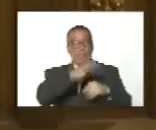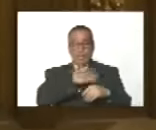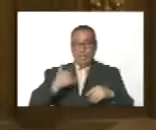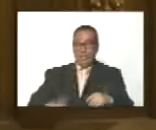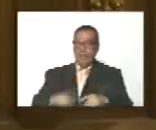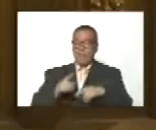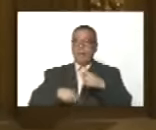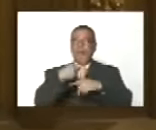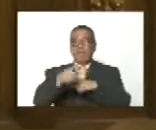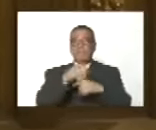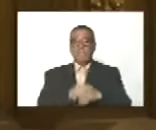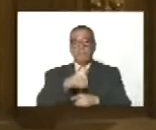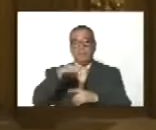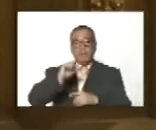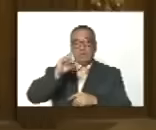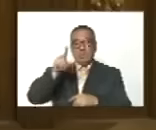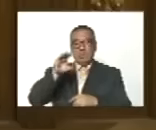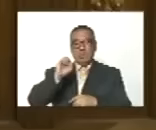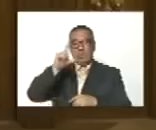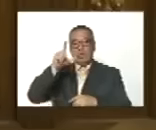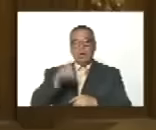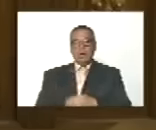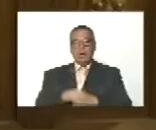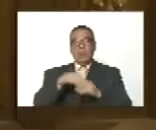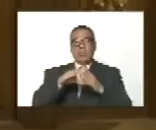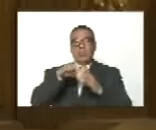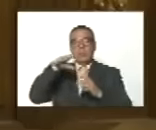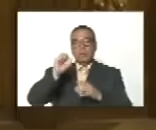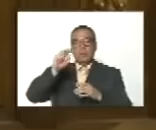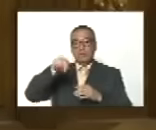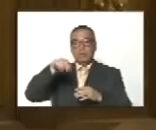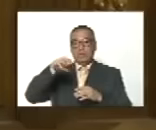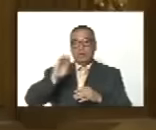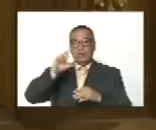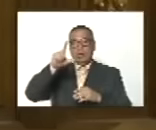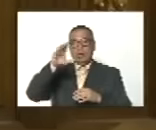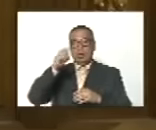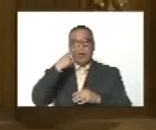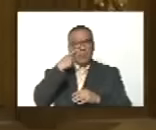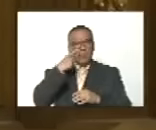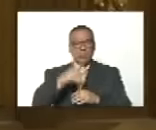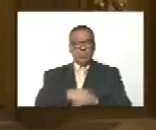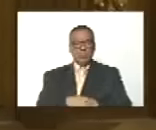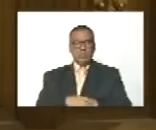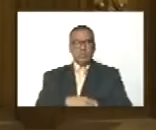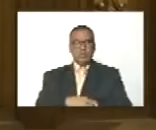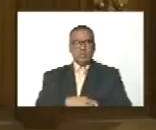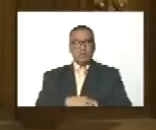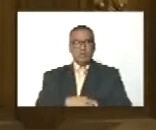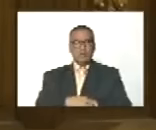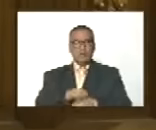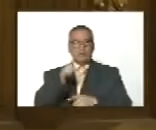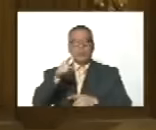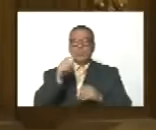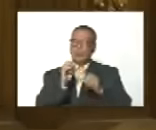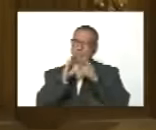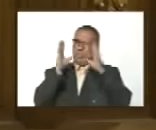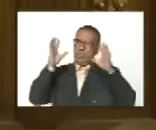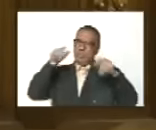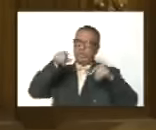Y luego fuimos a la ciudad de Shenzhen. En Shenzhen vimos uno de los